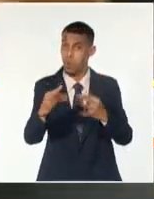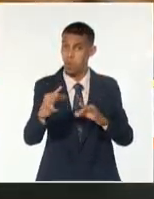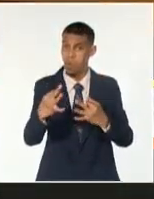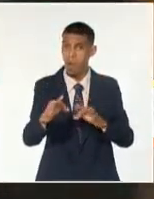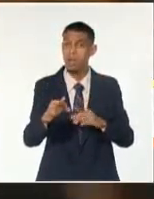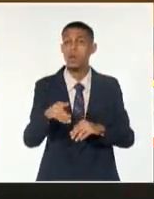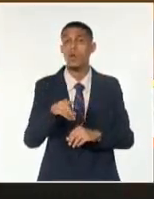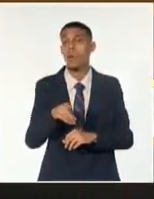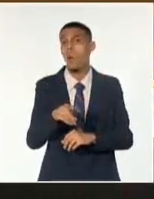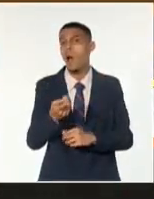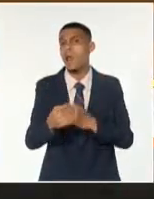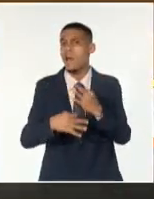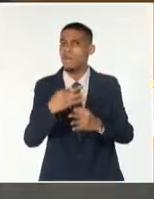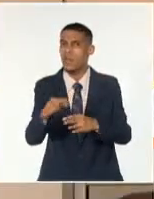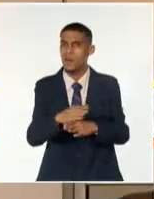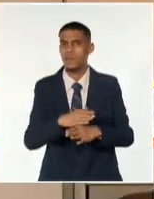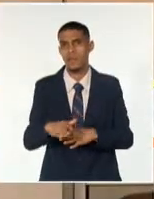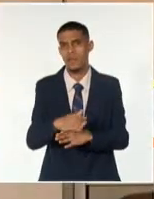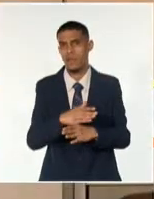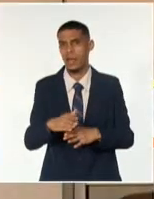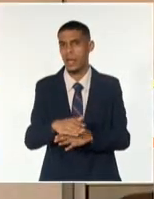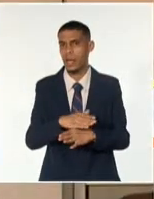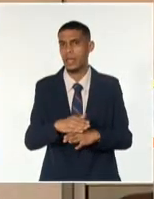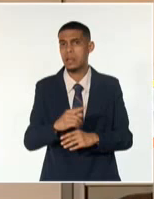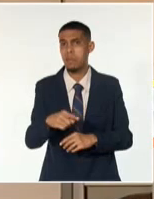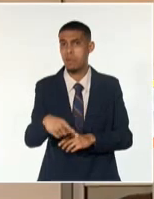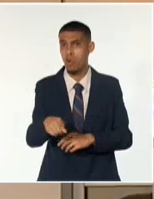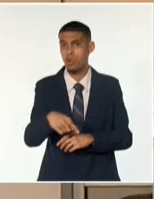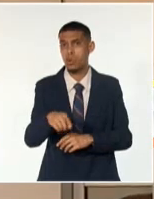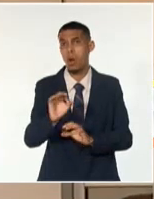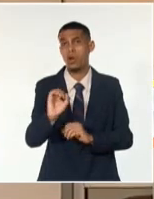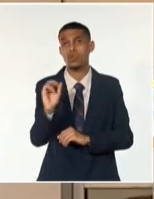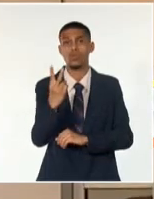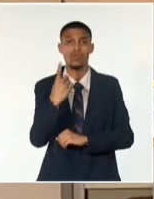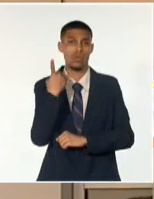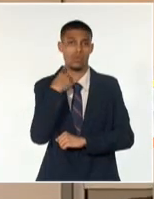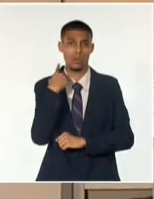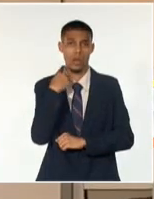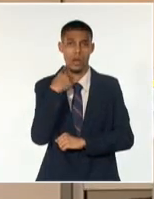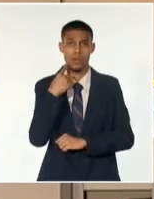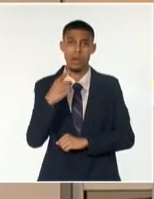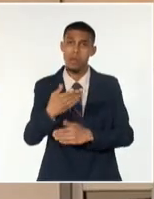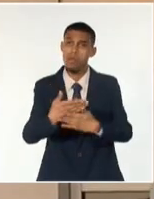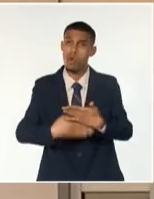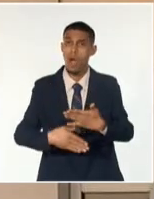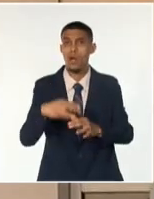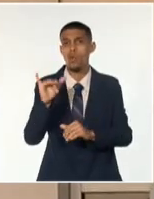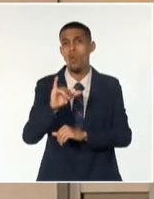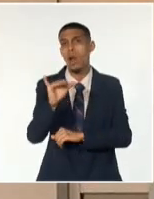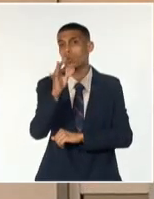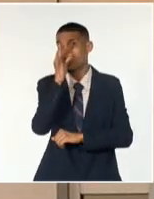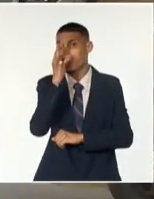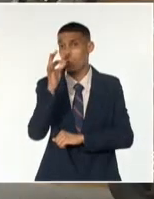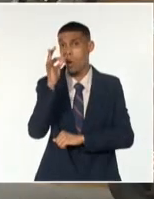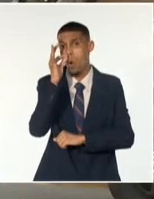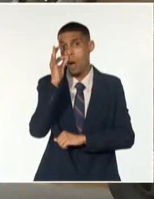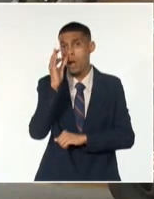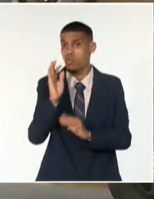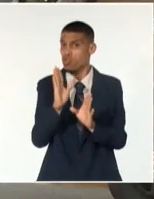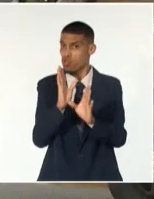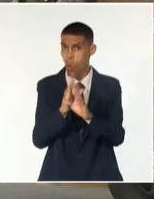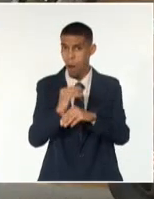desechar esta imputación en los próximos 2 años si pasaba las pruebas de drogas y no se metía en problemas